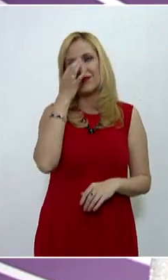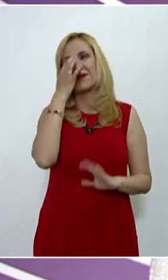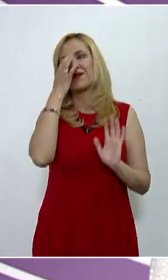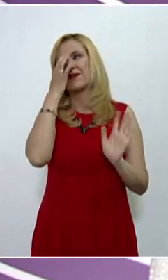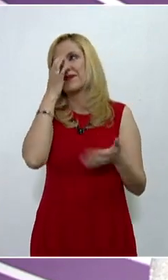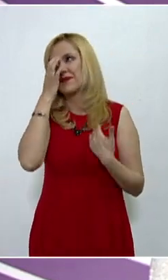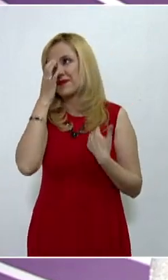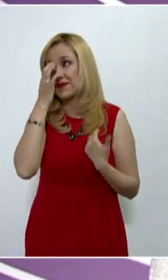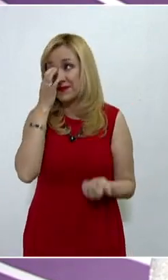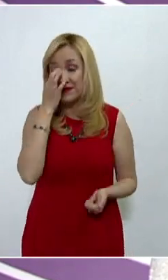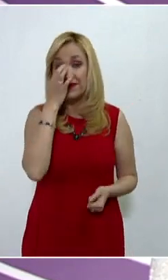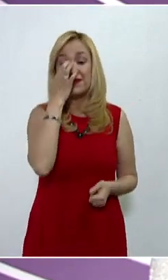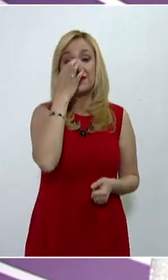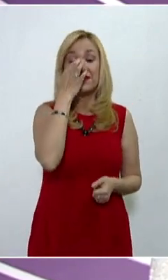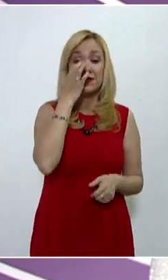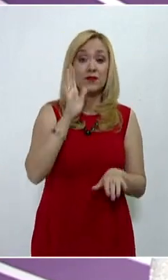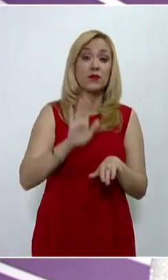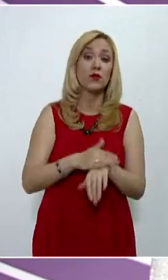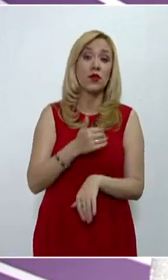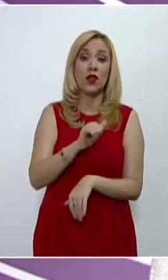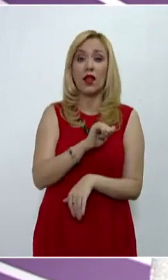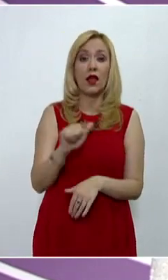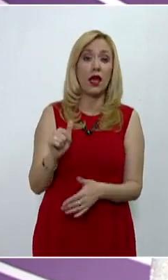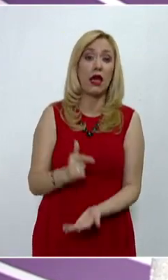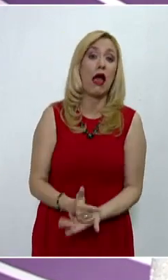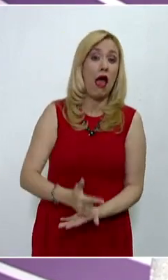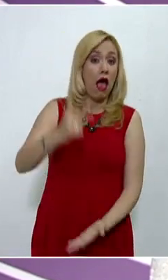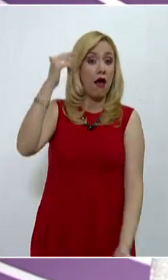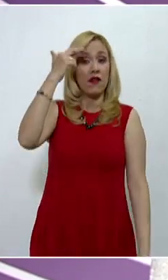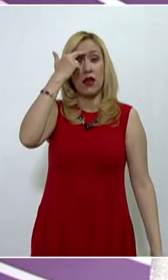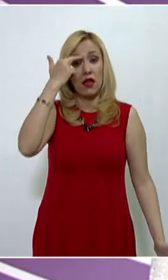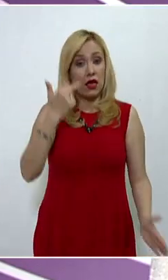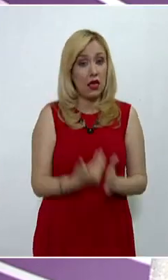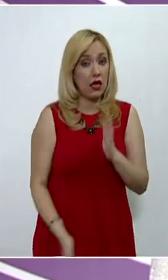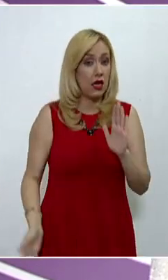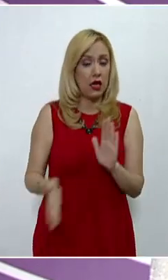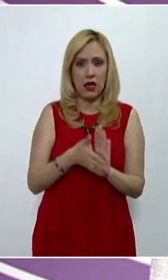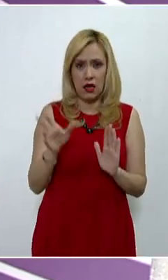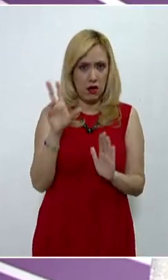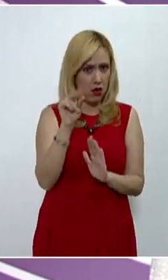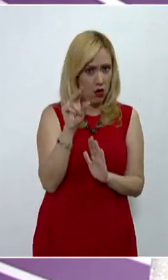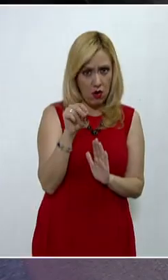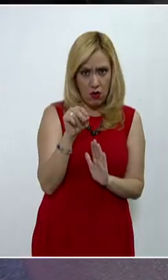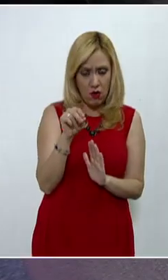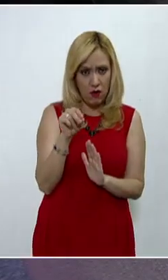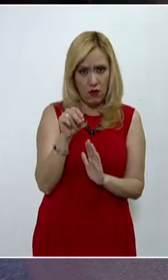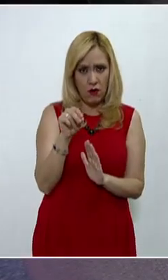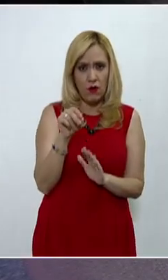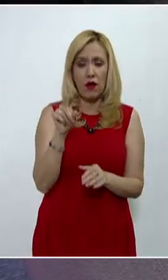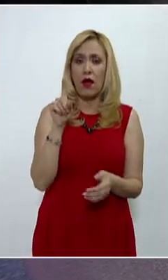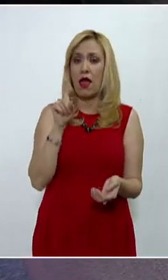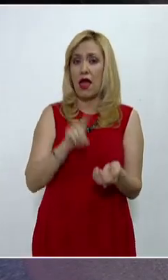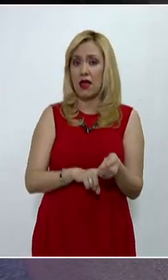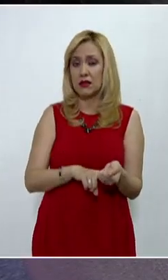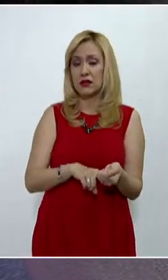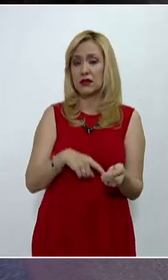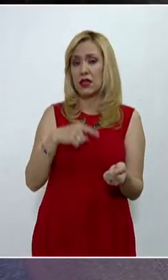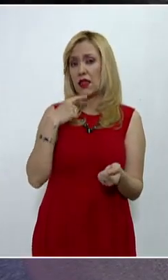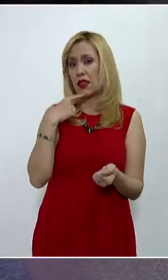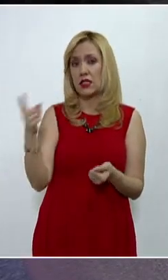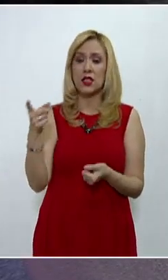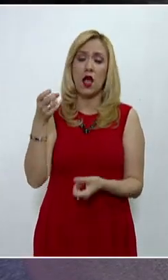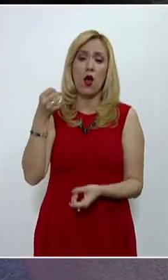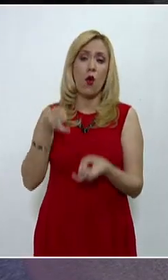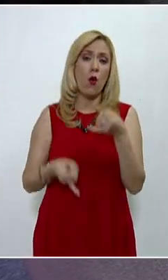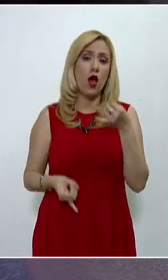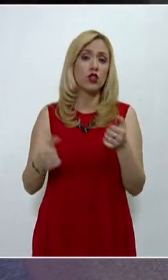prisión preventiva se otorgue en virtud del delito del que se está acusando. Tiene que ver, como decía el